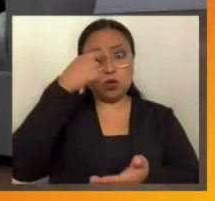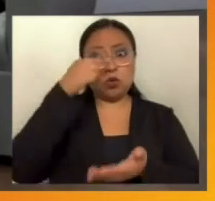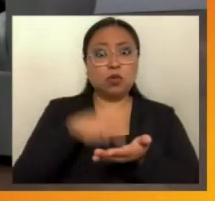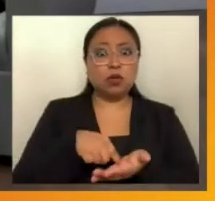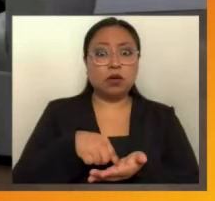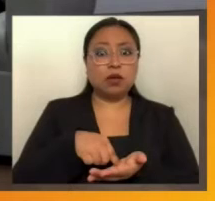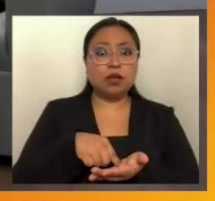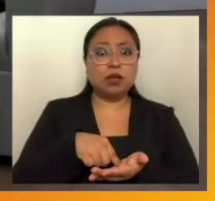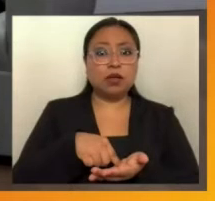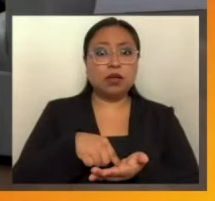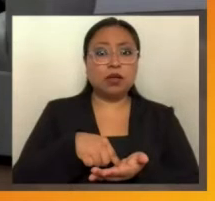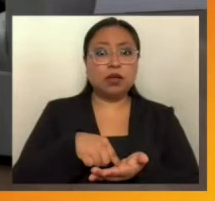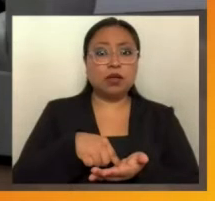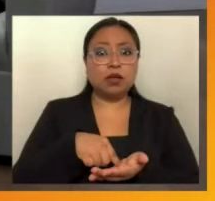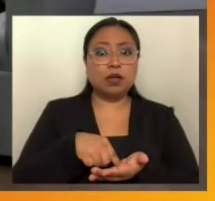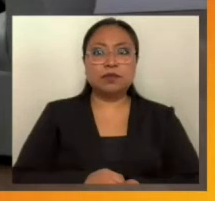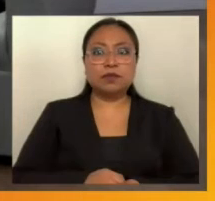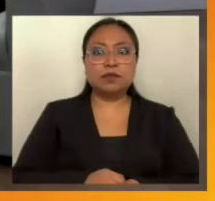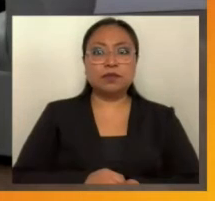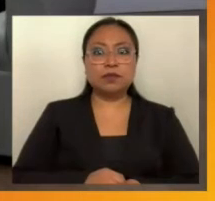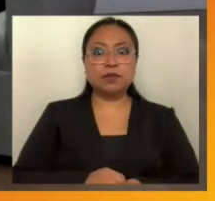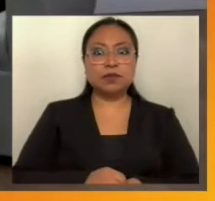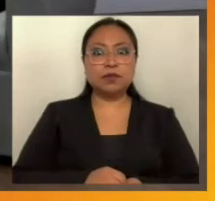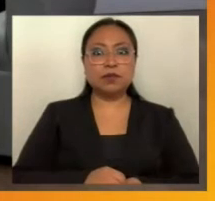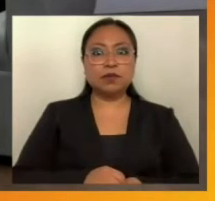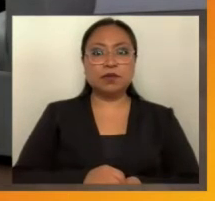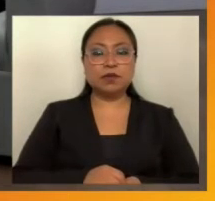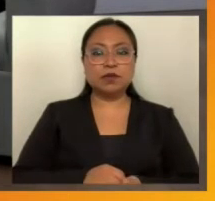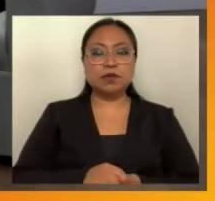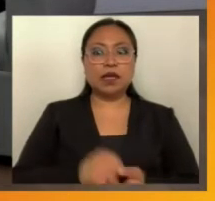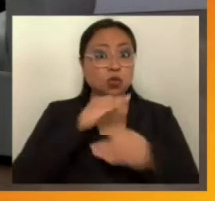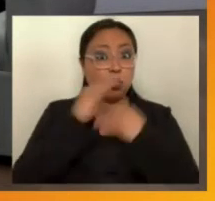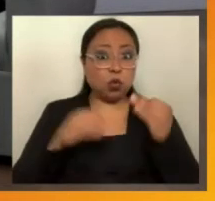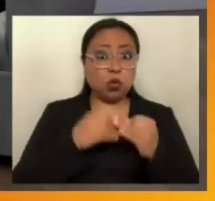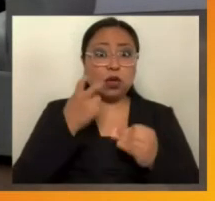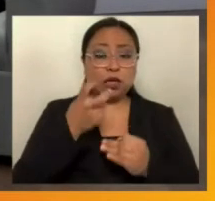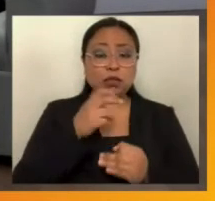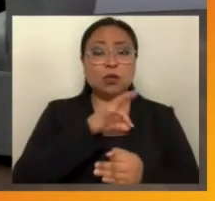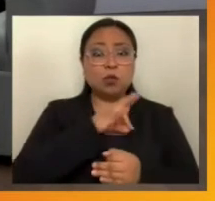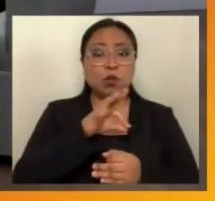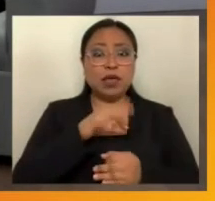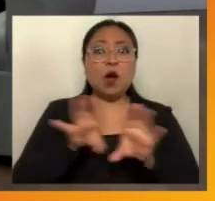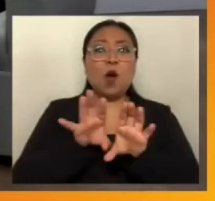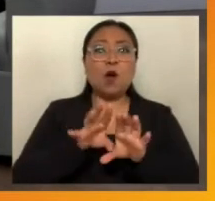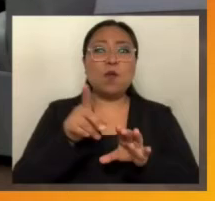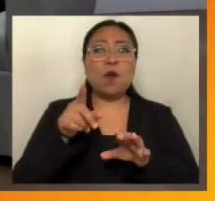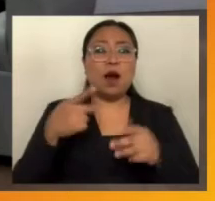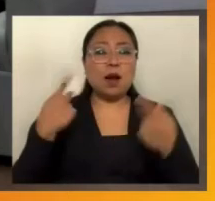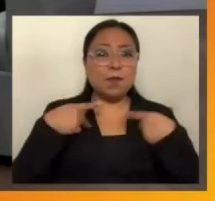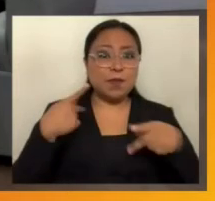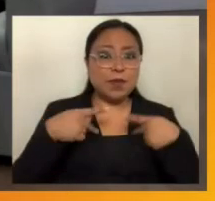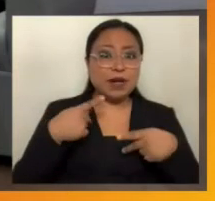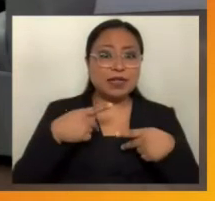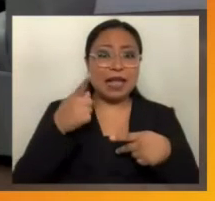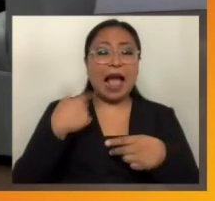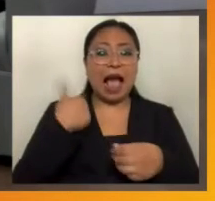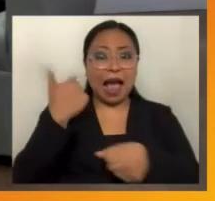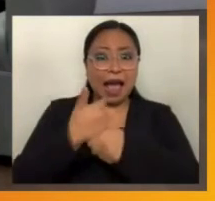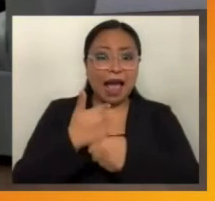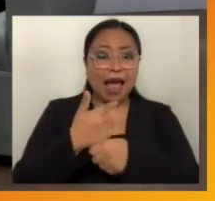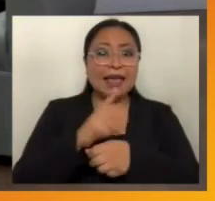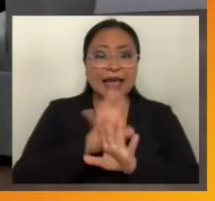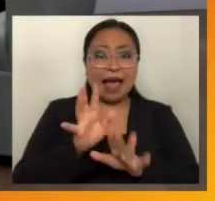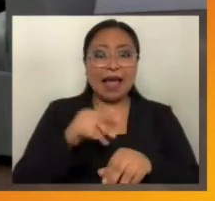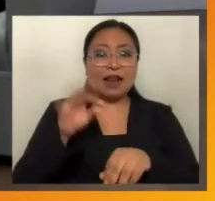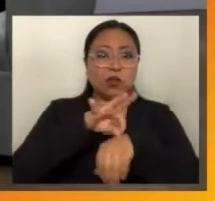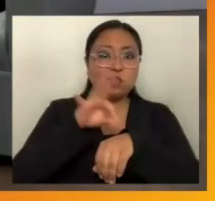que todo esto se logró también porque mi mamá lo detectó a tiempo. Ambos cánceres los detectaron a tiempo,